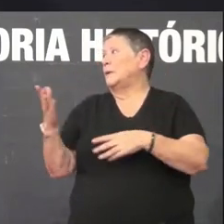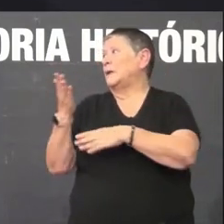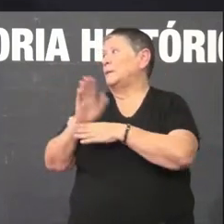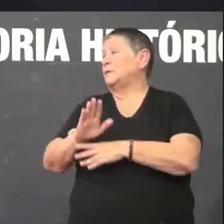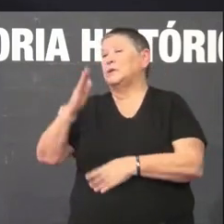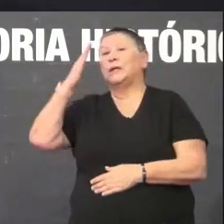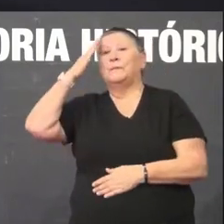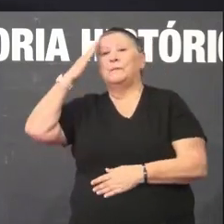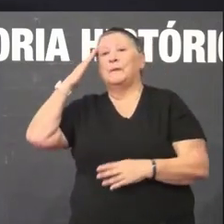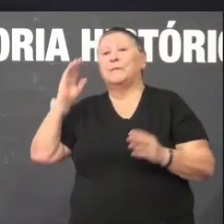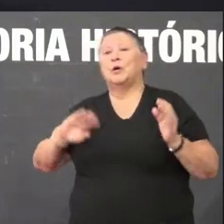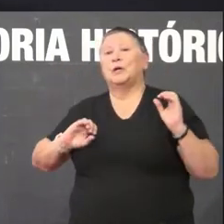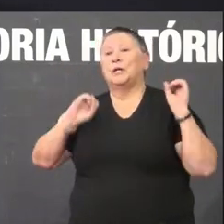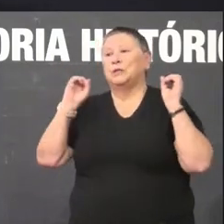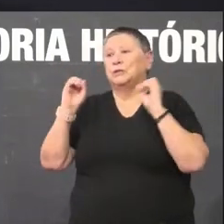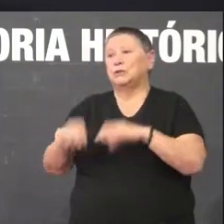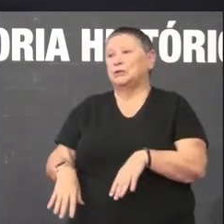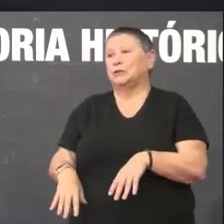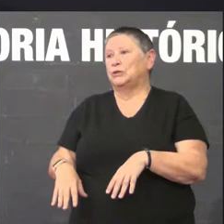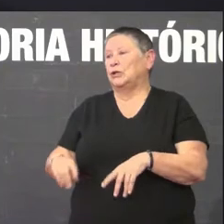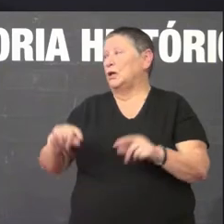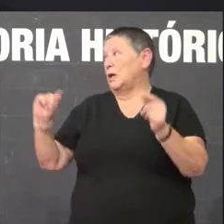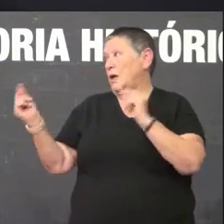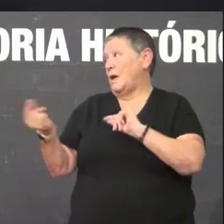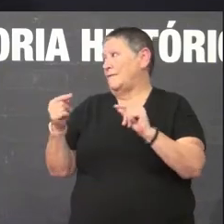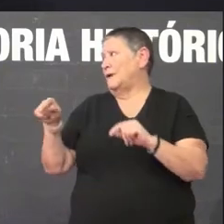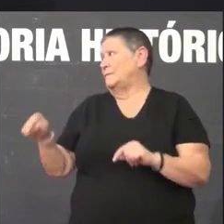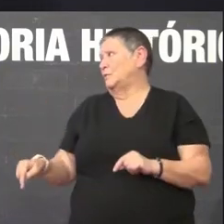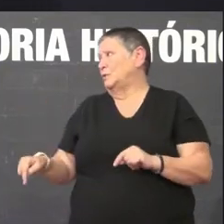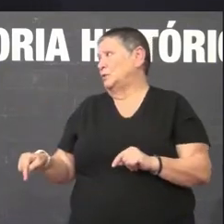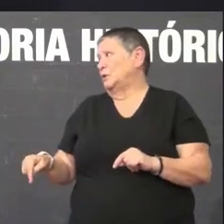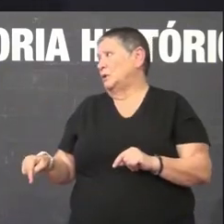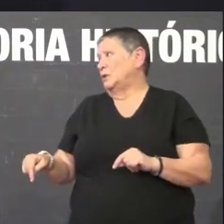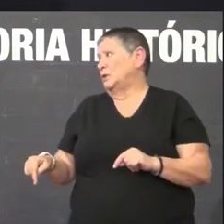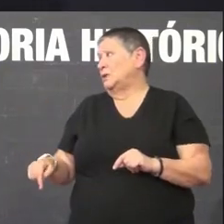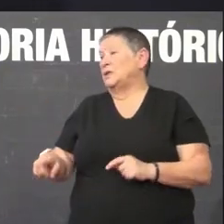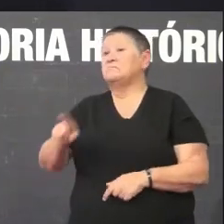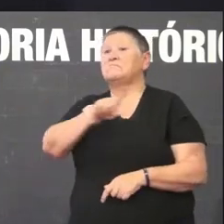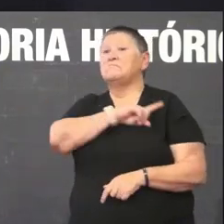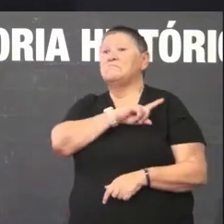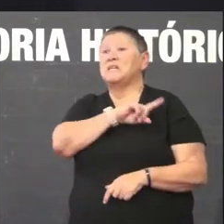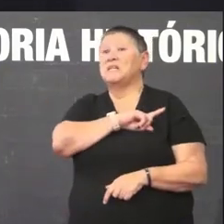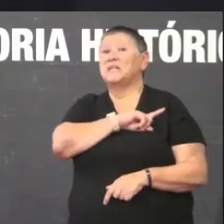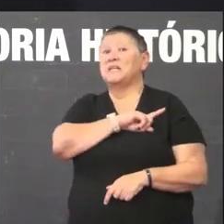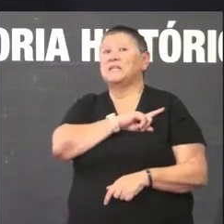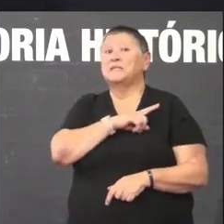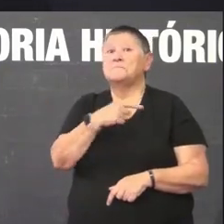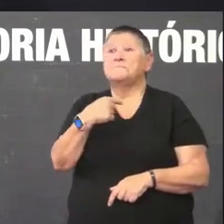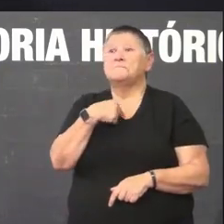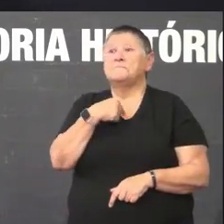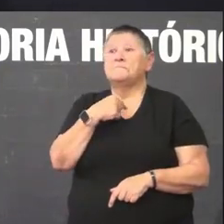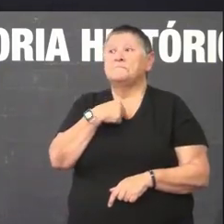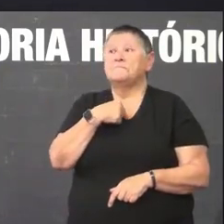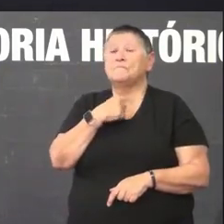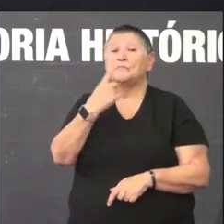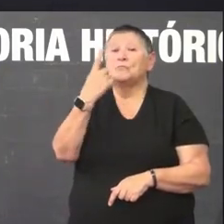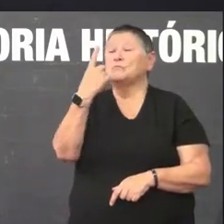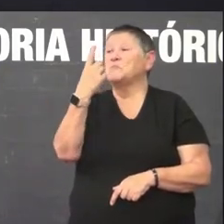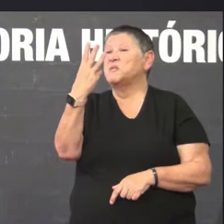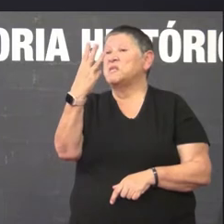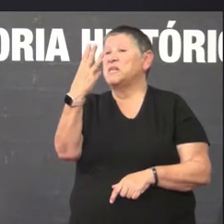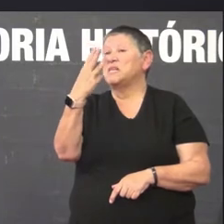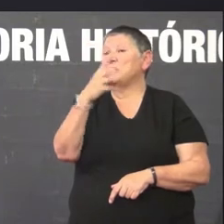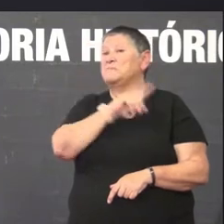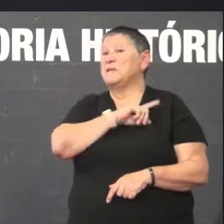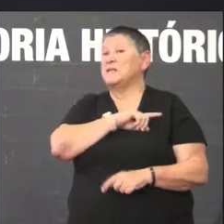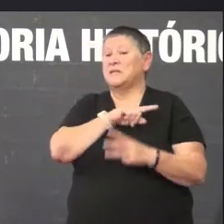memoria histórica desto que falamos, que tamén sufriu. Militares, eu falaría exclusivamente de tres, e